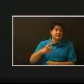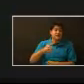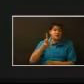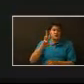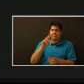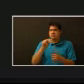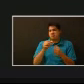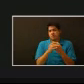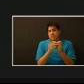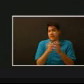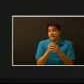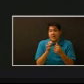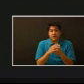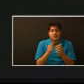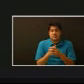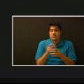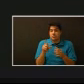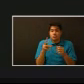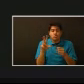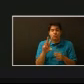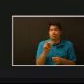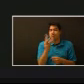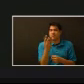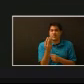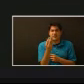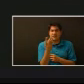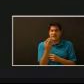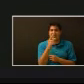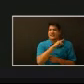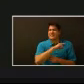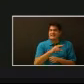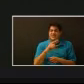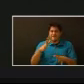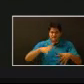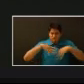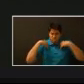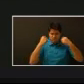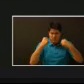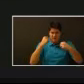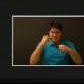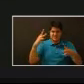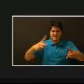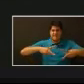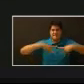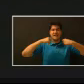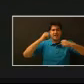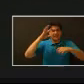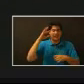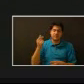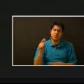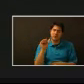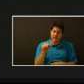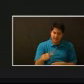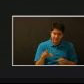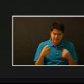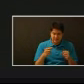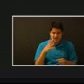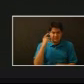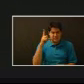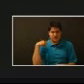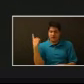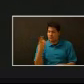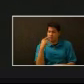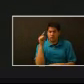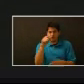temáis ni os acobardéis, sed fuertes y valientes, porque así hará el Señor a todos vuestros